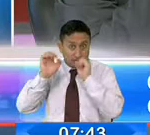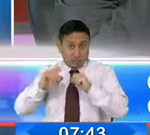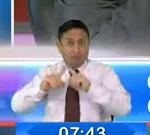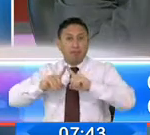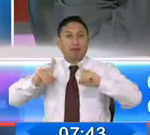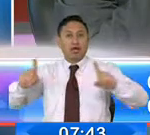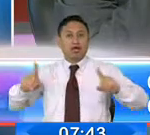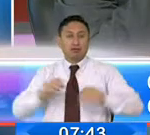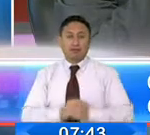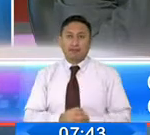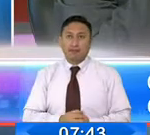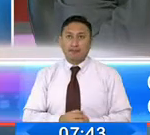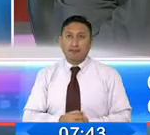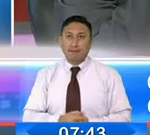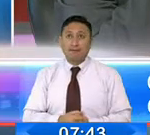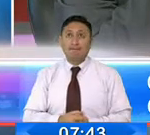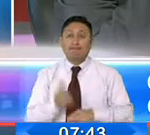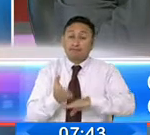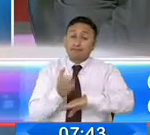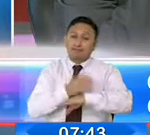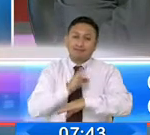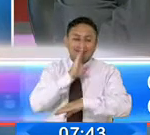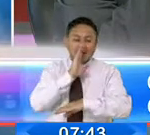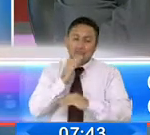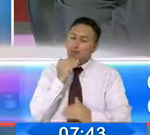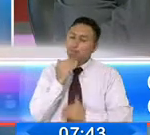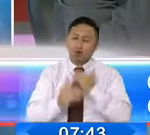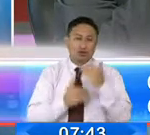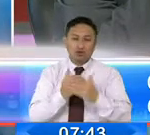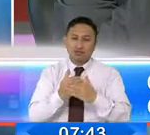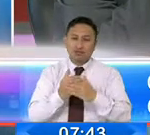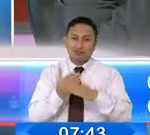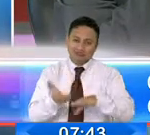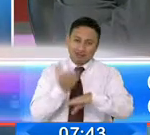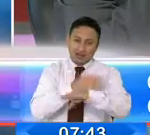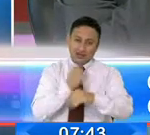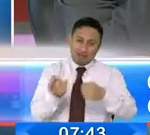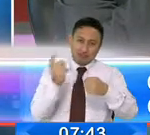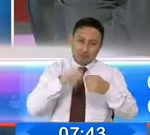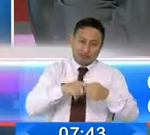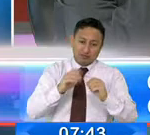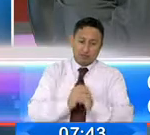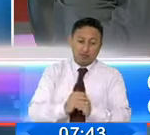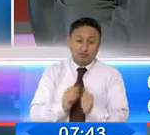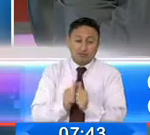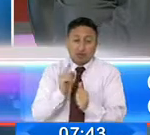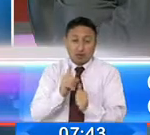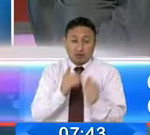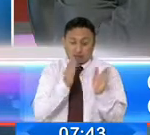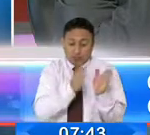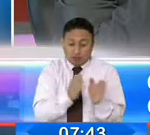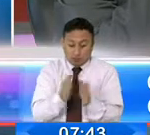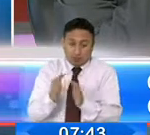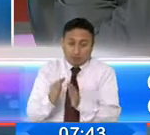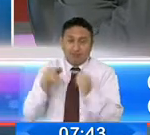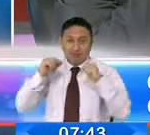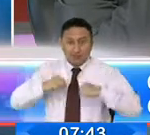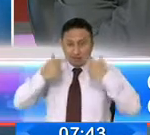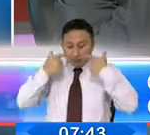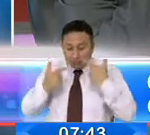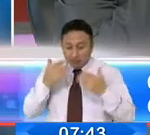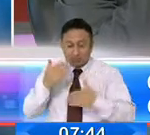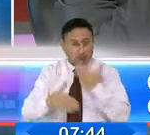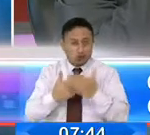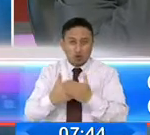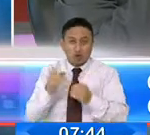aplica, necesitamos pasar ciertos procesos y atender. Iremos atendiendo, como lo dije, regularmente a todos